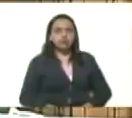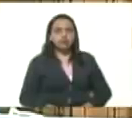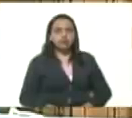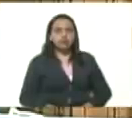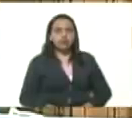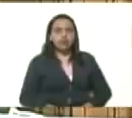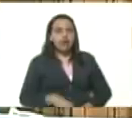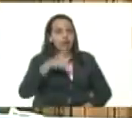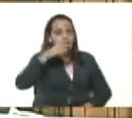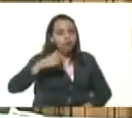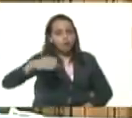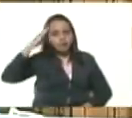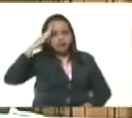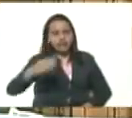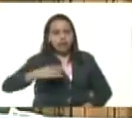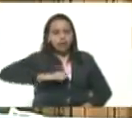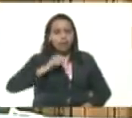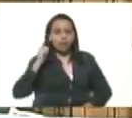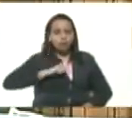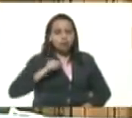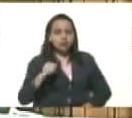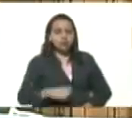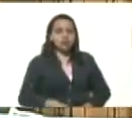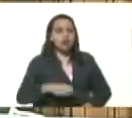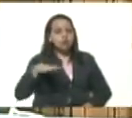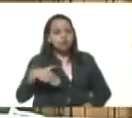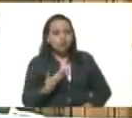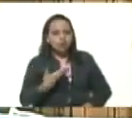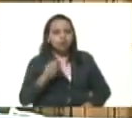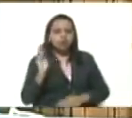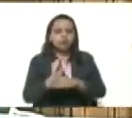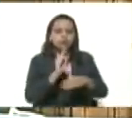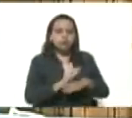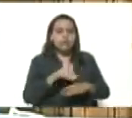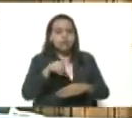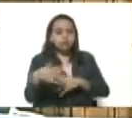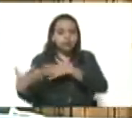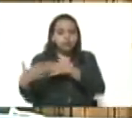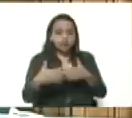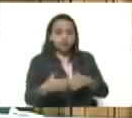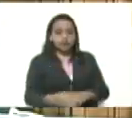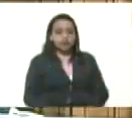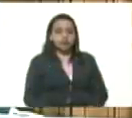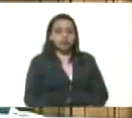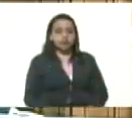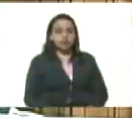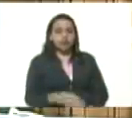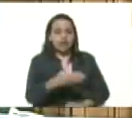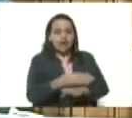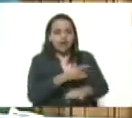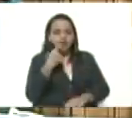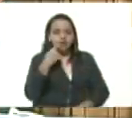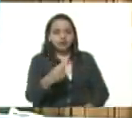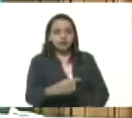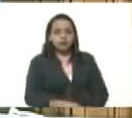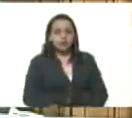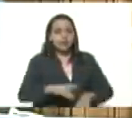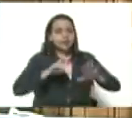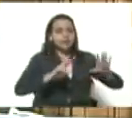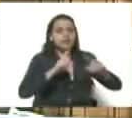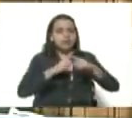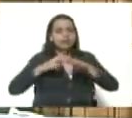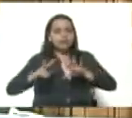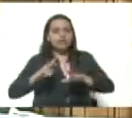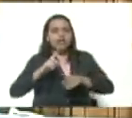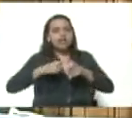cívico, militar, policial, para garantizarle, bueno, esto es una batalla, como les digo, el 7 más 7.